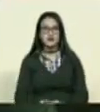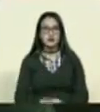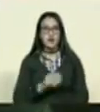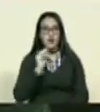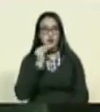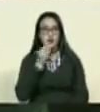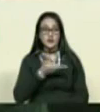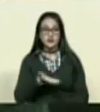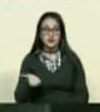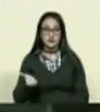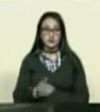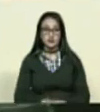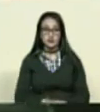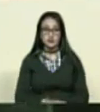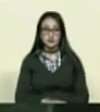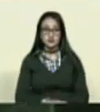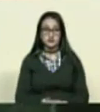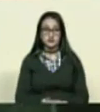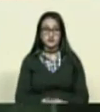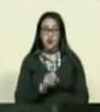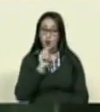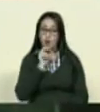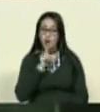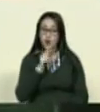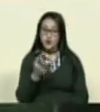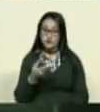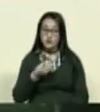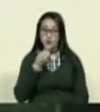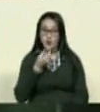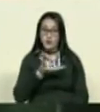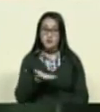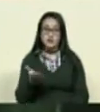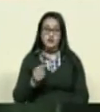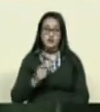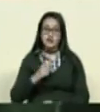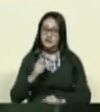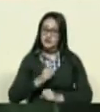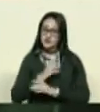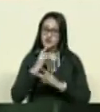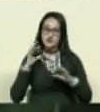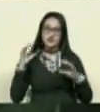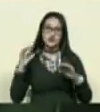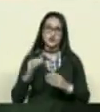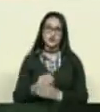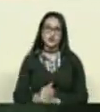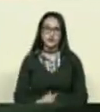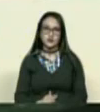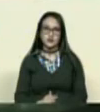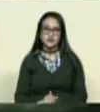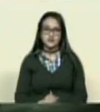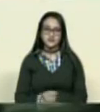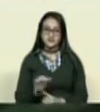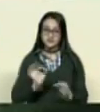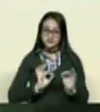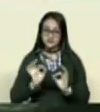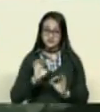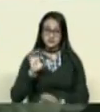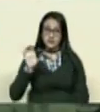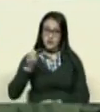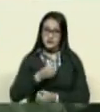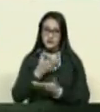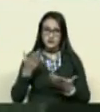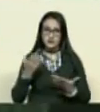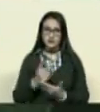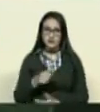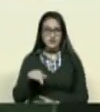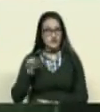juventud. La juventud, la generación de oro, que tienen que brillar en el presente y prepararse para que la patria brille